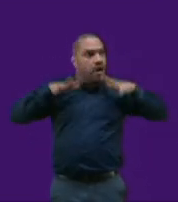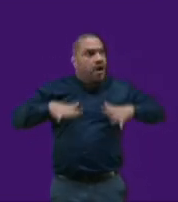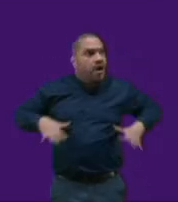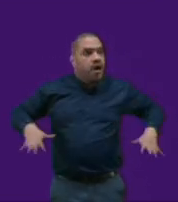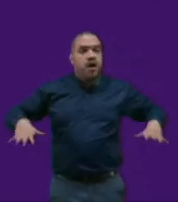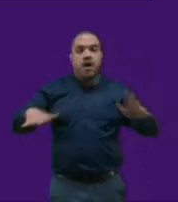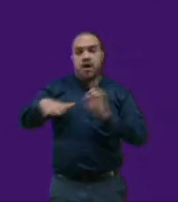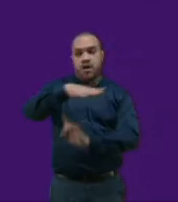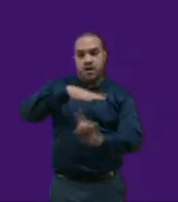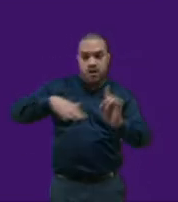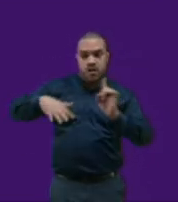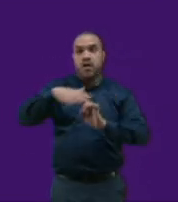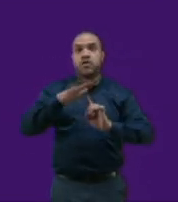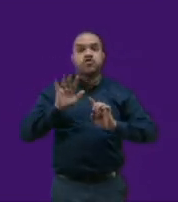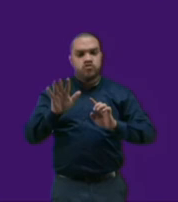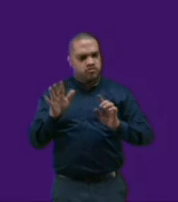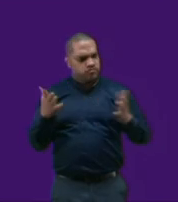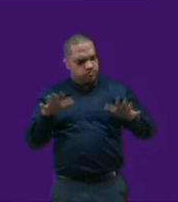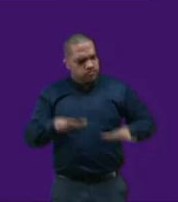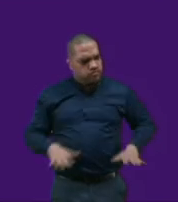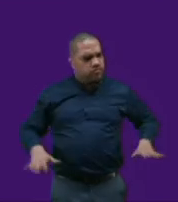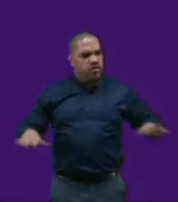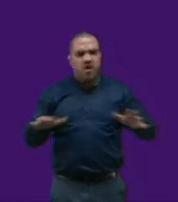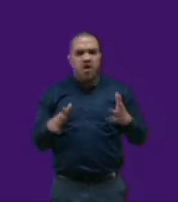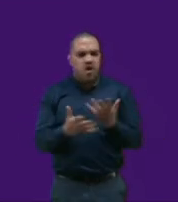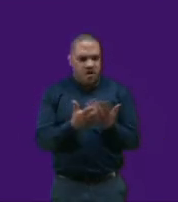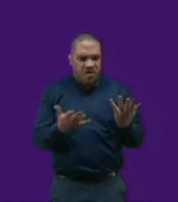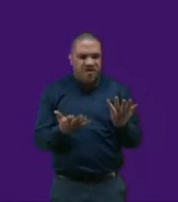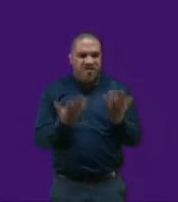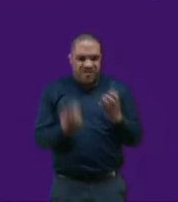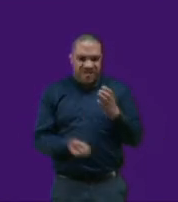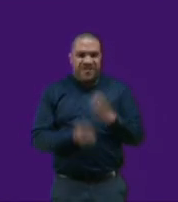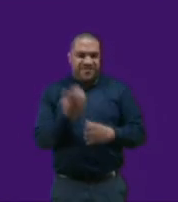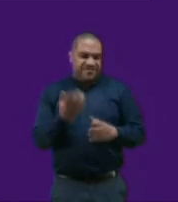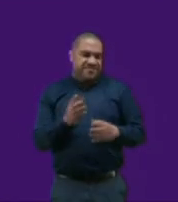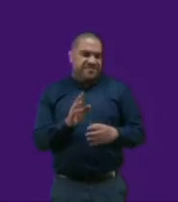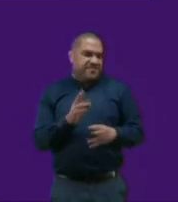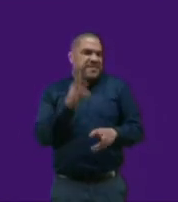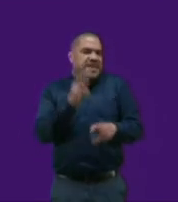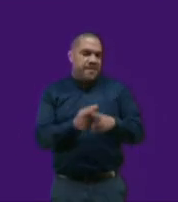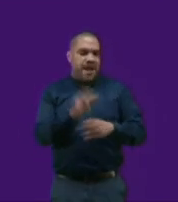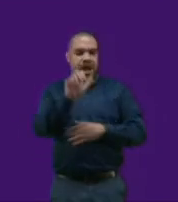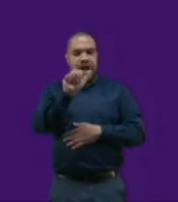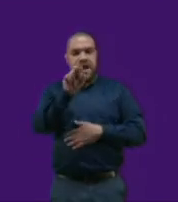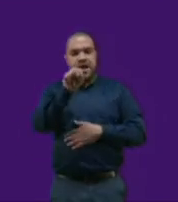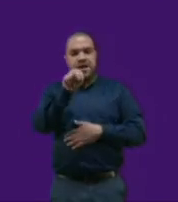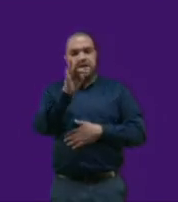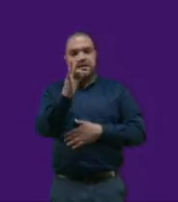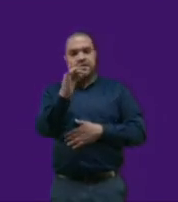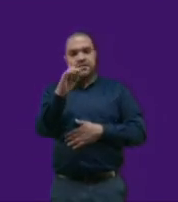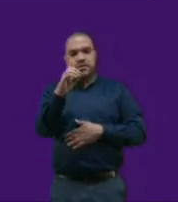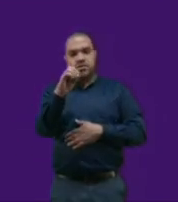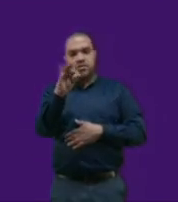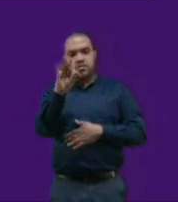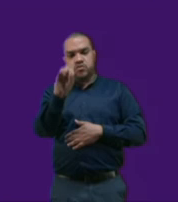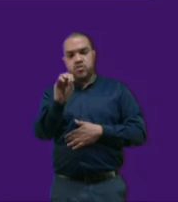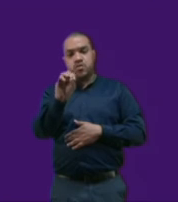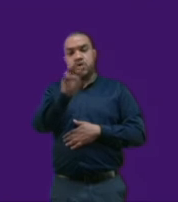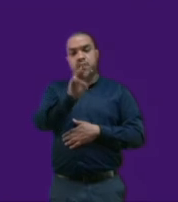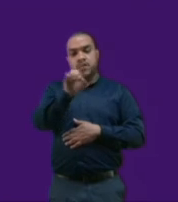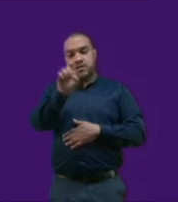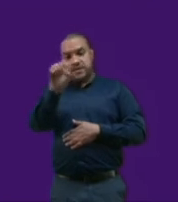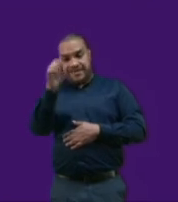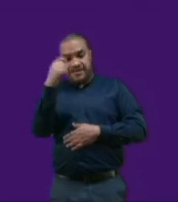un conjunto de infoproducto. Antídoto 360 termina convirtiéndose en una academia desde que naces hasta